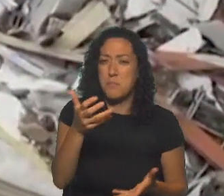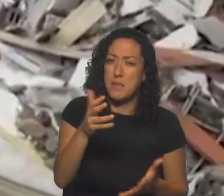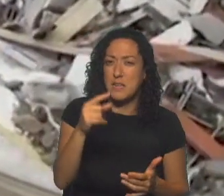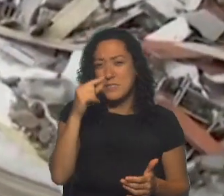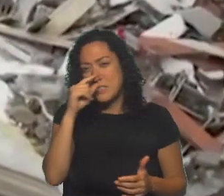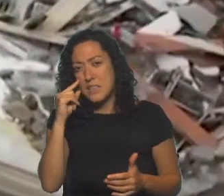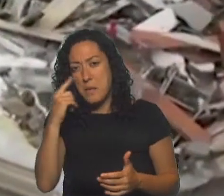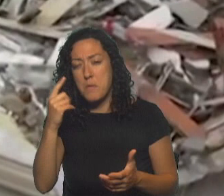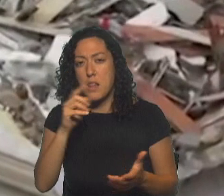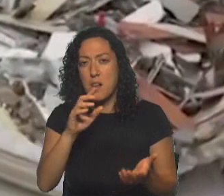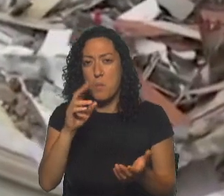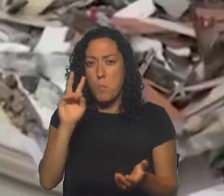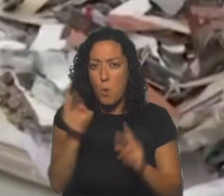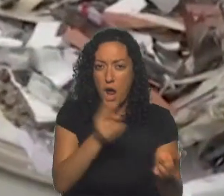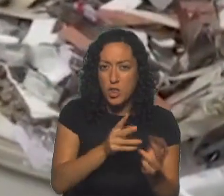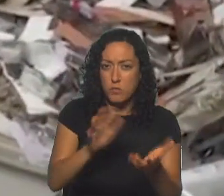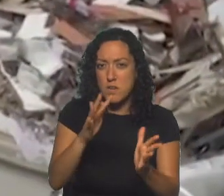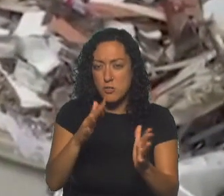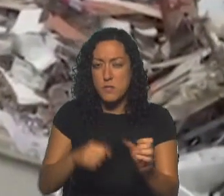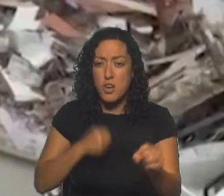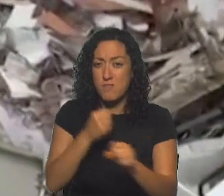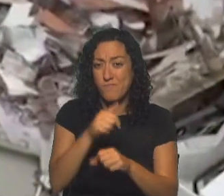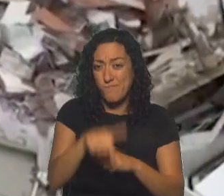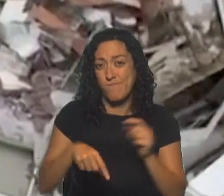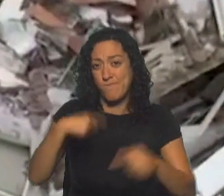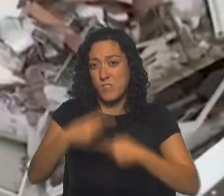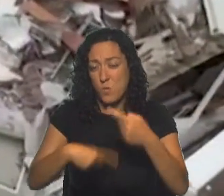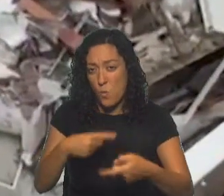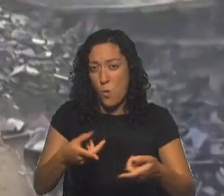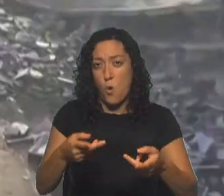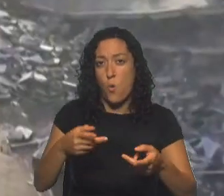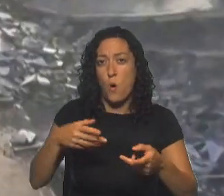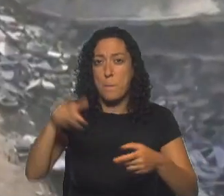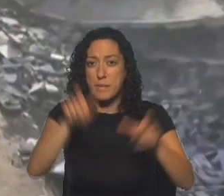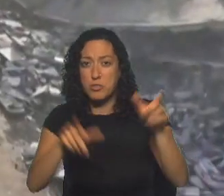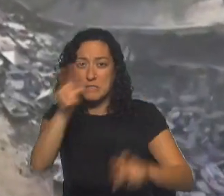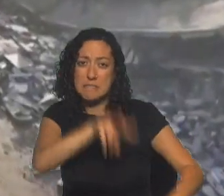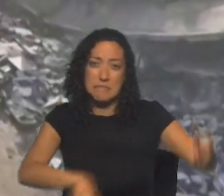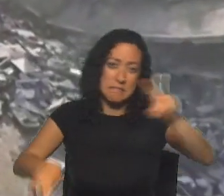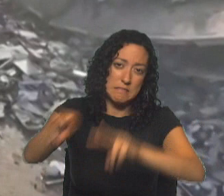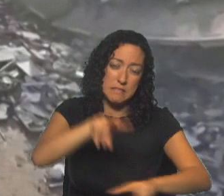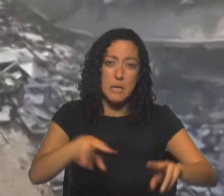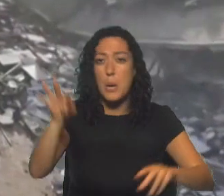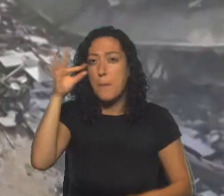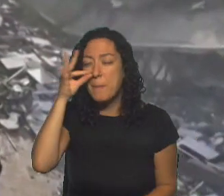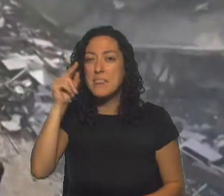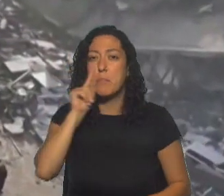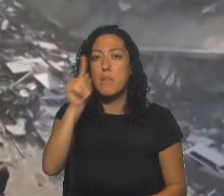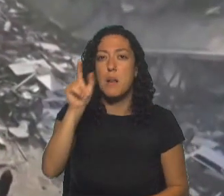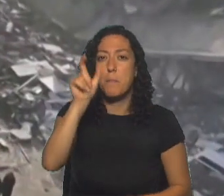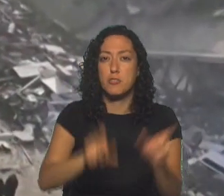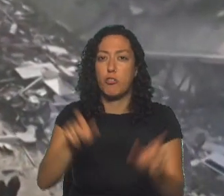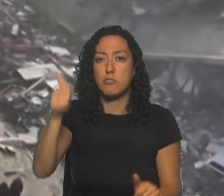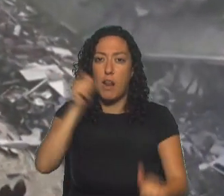de 7.000 muertos, y todavía continúan las tareas de rescate. Atención con esto, hay al menos 20.000 heridos, por otra